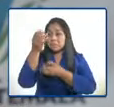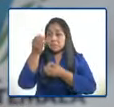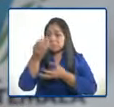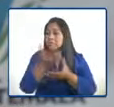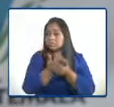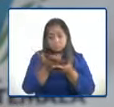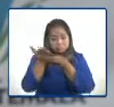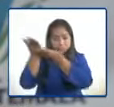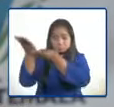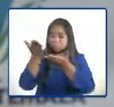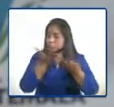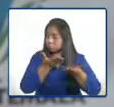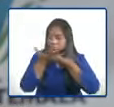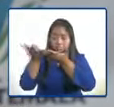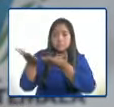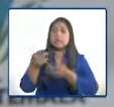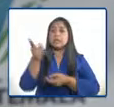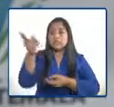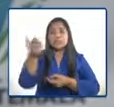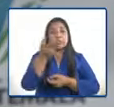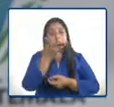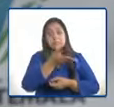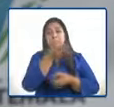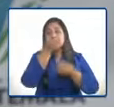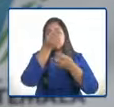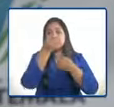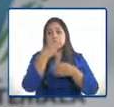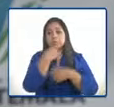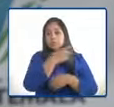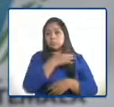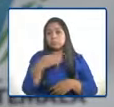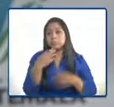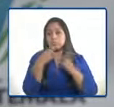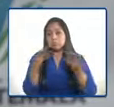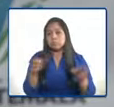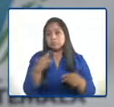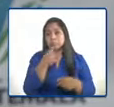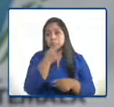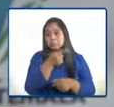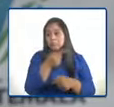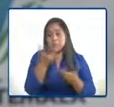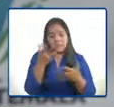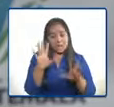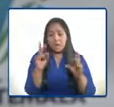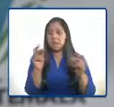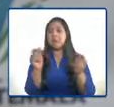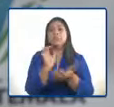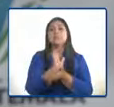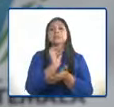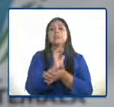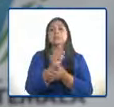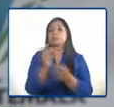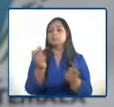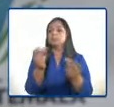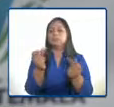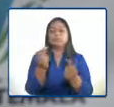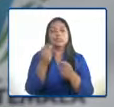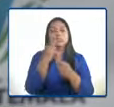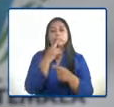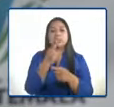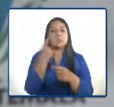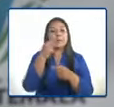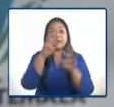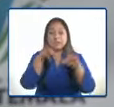han hecho. Sí han pedido información el Ministerio Público, y esperamos en la pronta acción del Ministerio Público para que estas personas